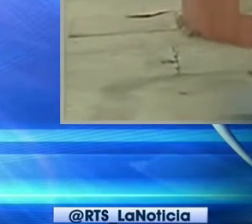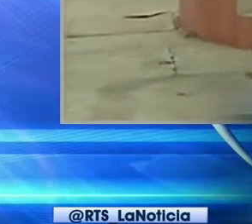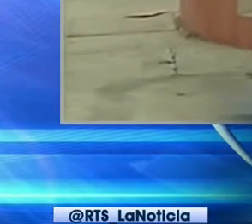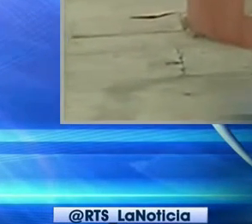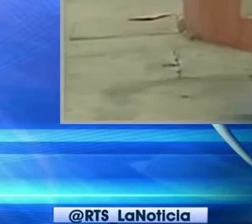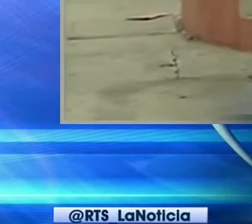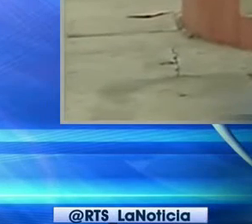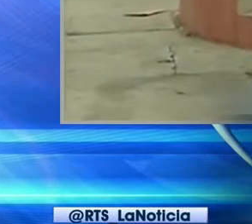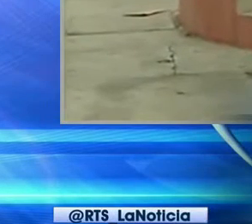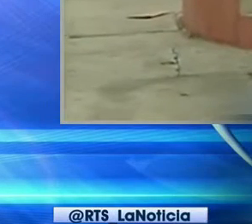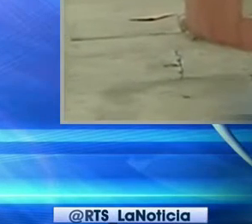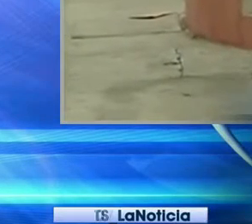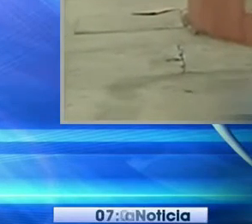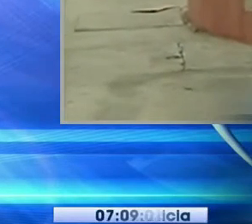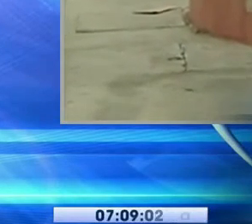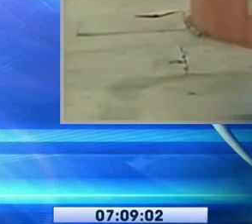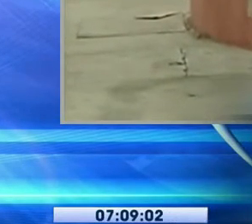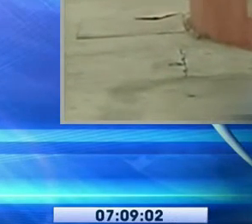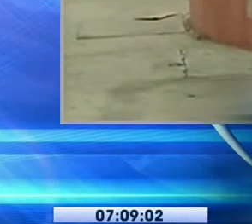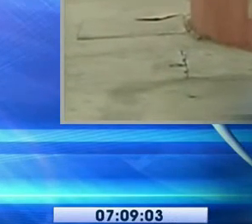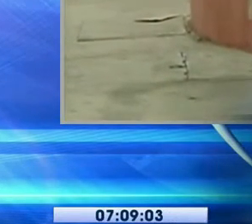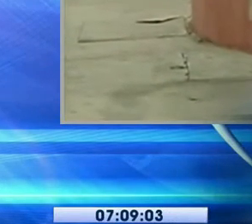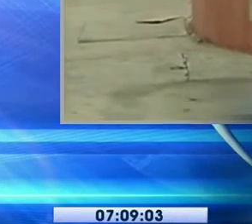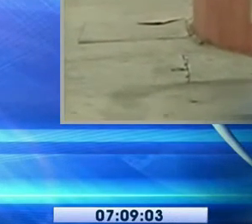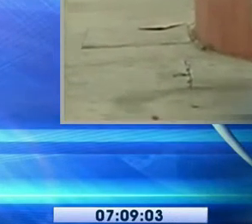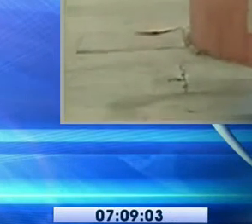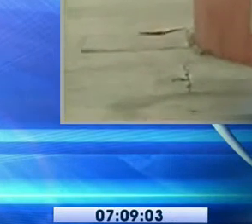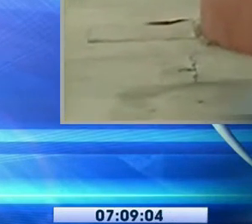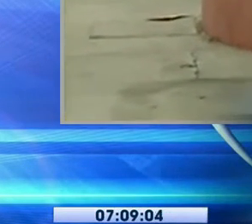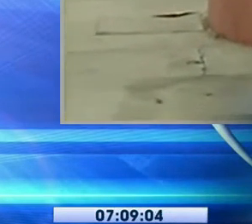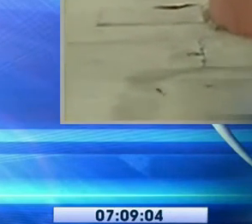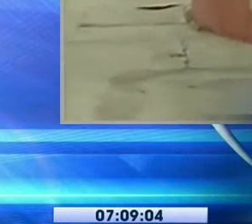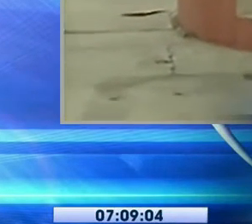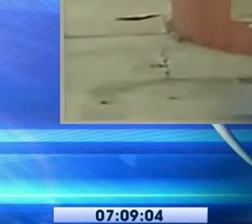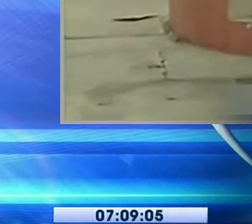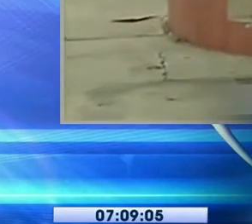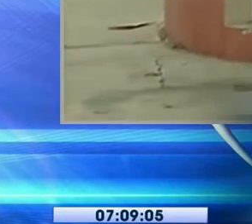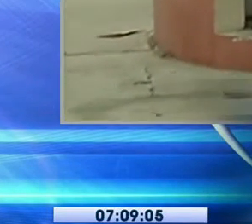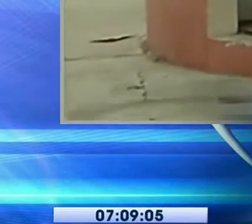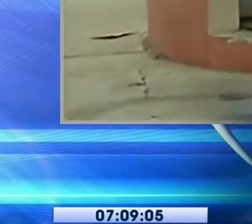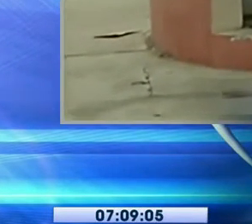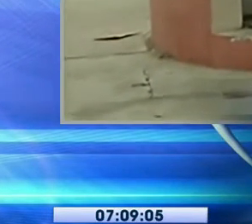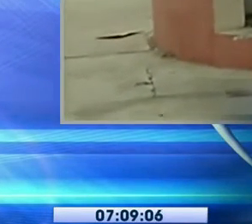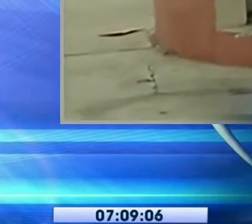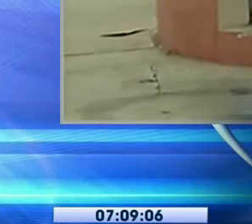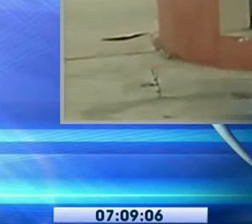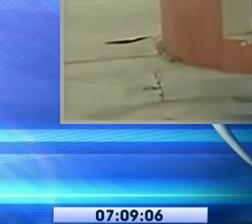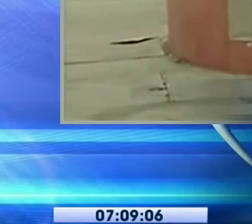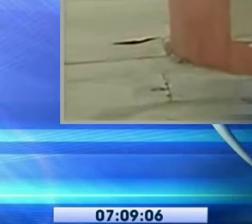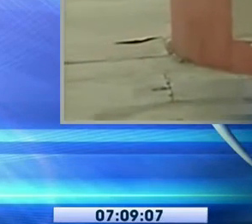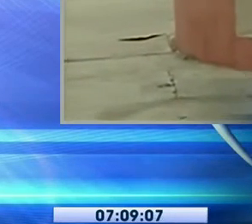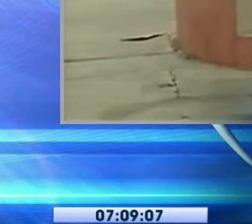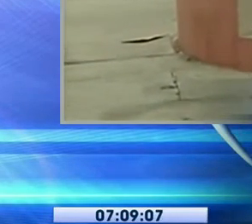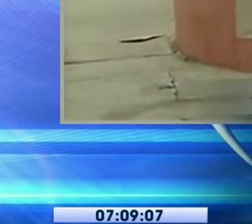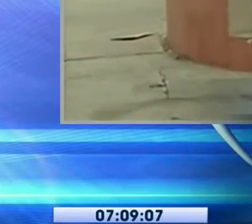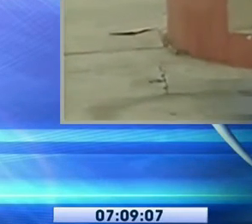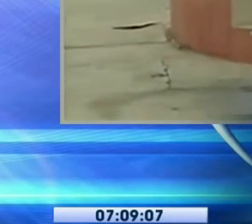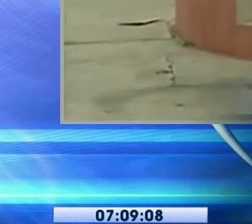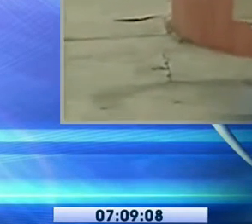Fiscal. Insoportable para ellos. Insalubridad tenemos total. Tenemos que hacer la gestión con justicia y por vigilancia supuesto. Para que